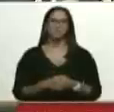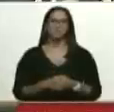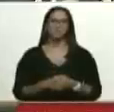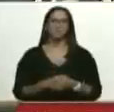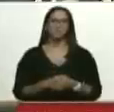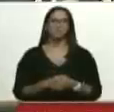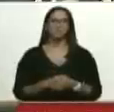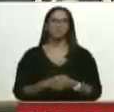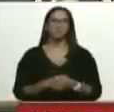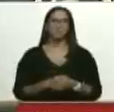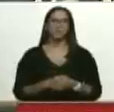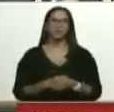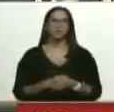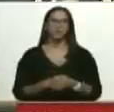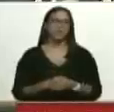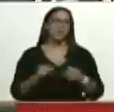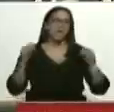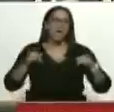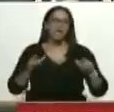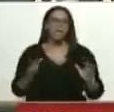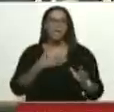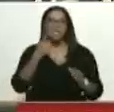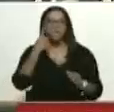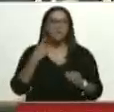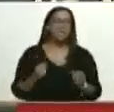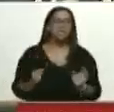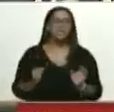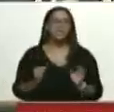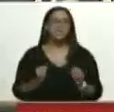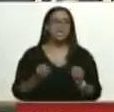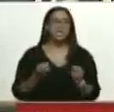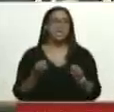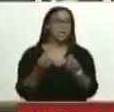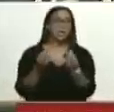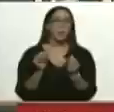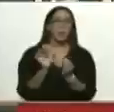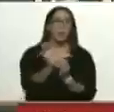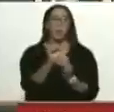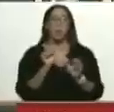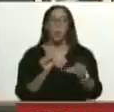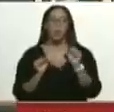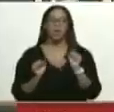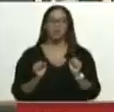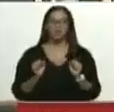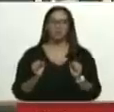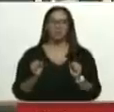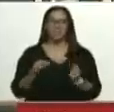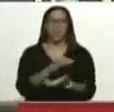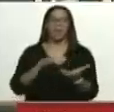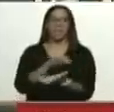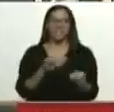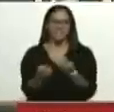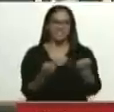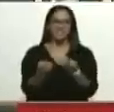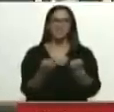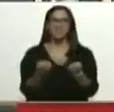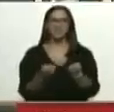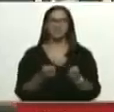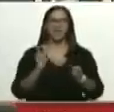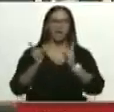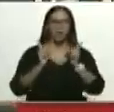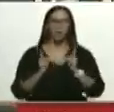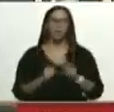Los demás lo que quieren es, ¿cómo se llama? Ver si cazan, si pescan algo en Río Revuelto. Me dicen,